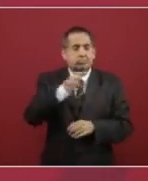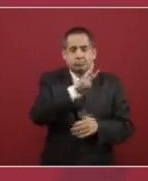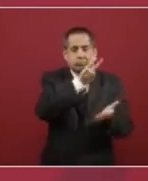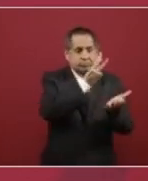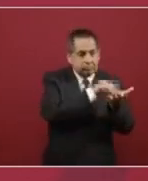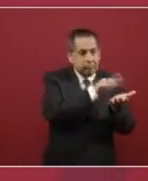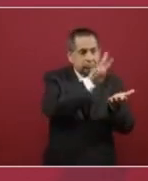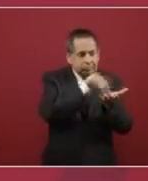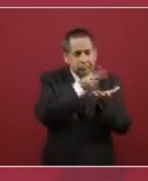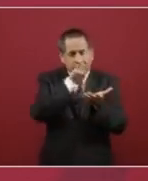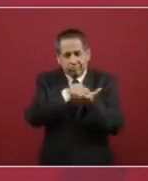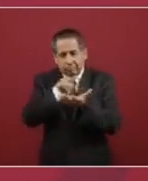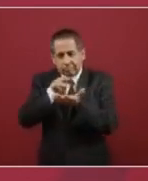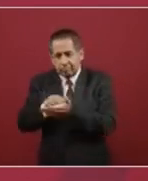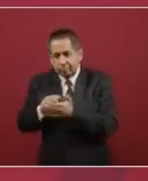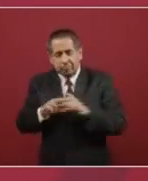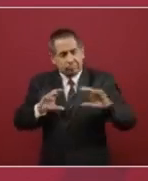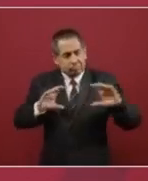3,000